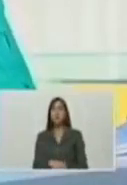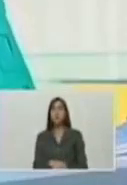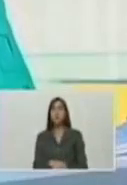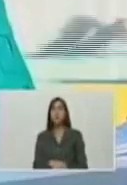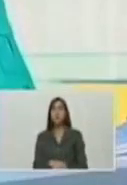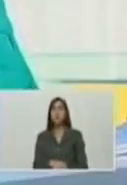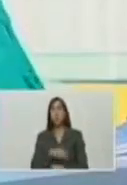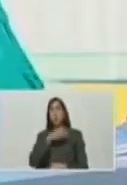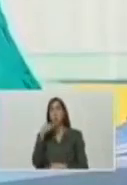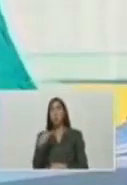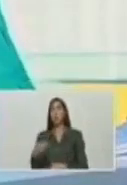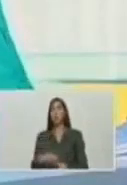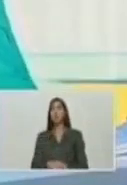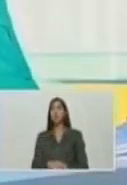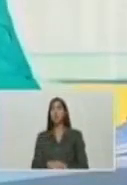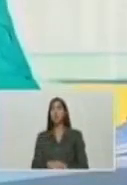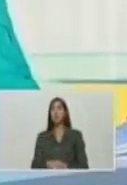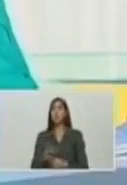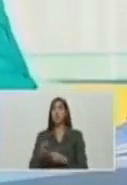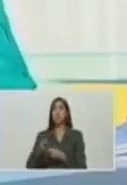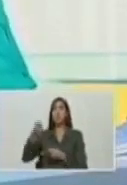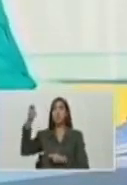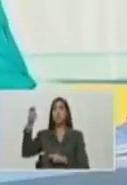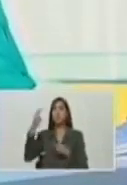Muchacho, miren, me regaló su fusta.